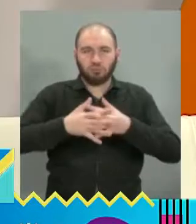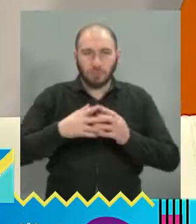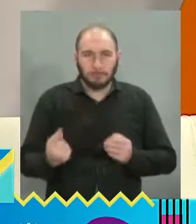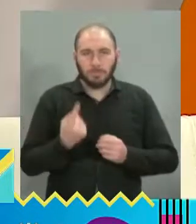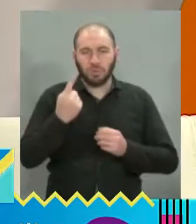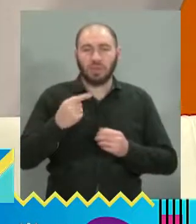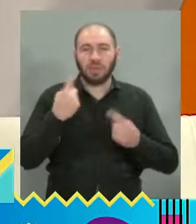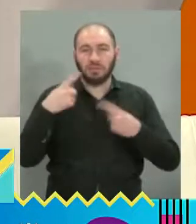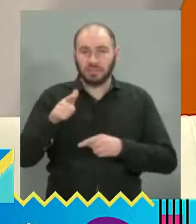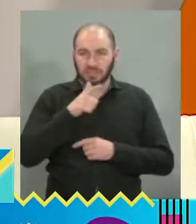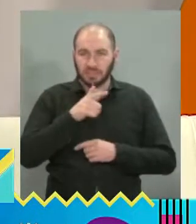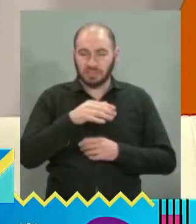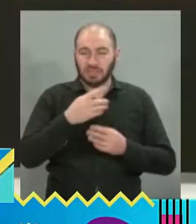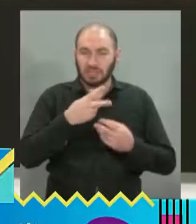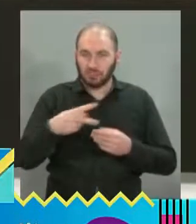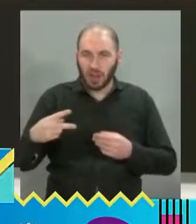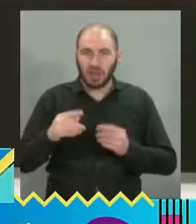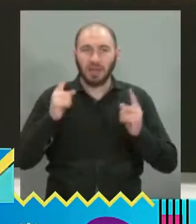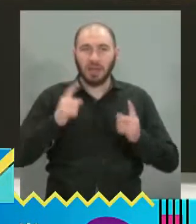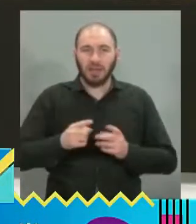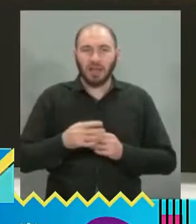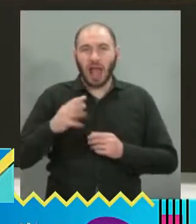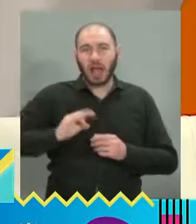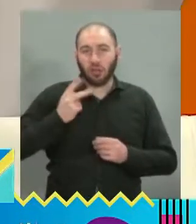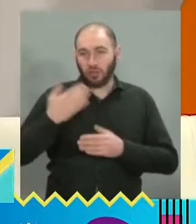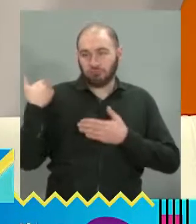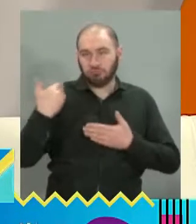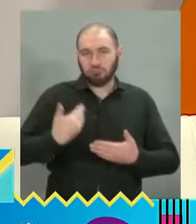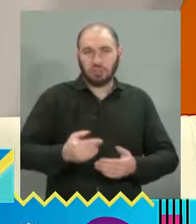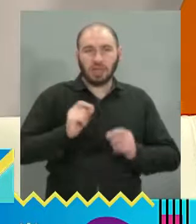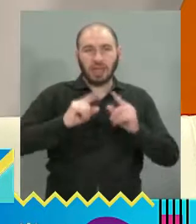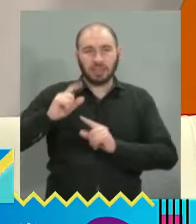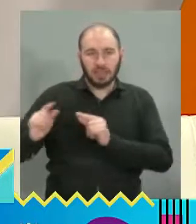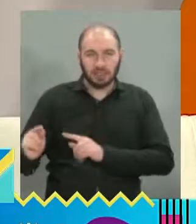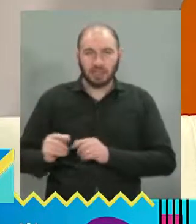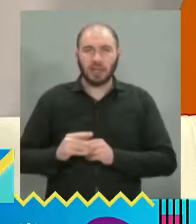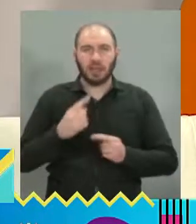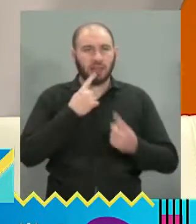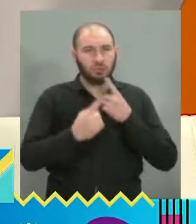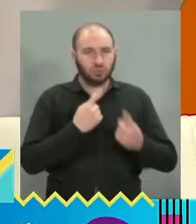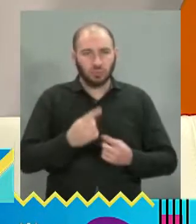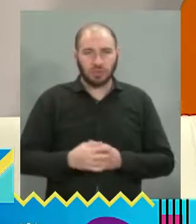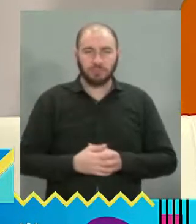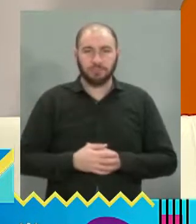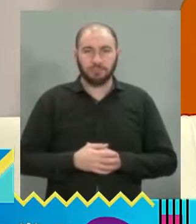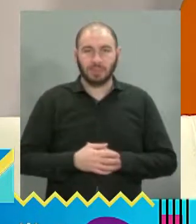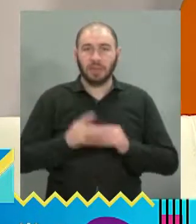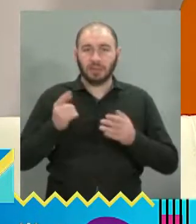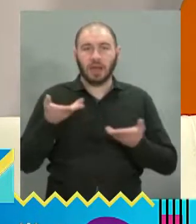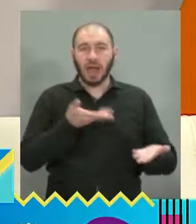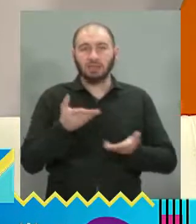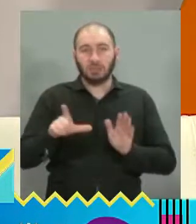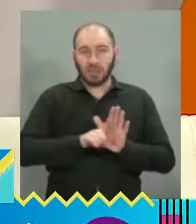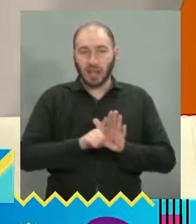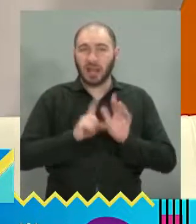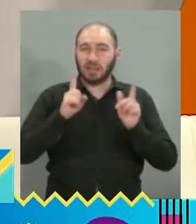es diversidad sexual. Viene encabezando los últimos 2 años las estadísticas tanto de consultas y de asesoramientos